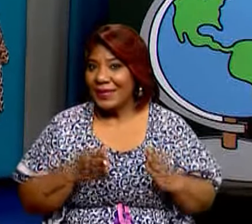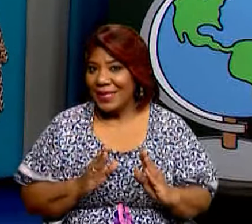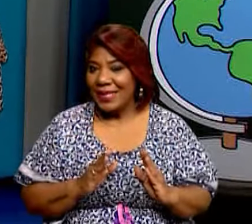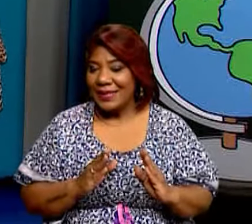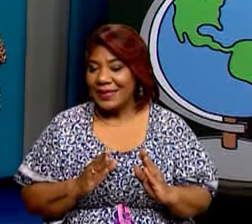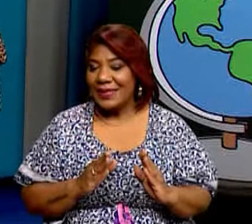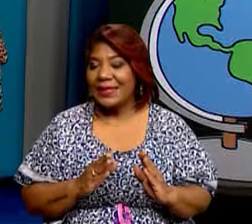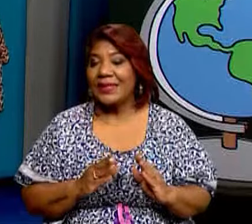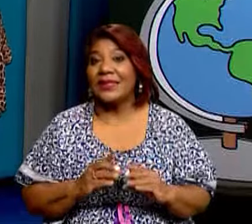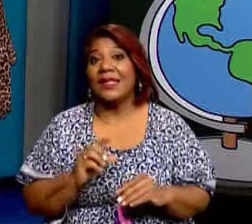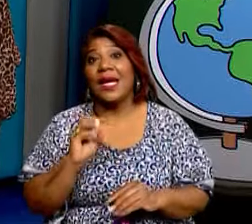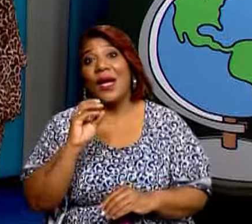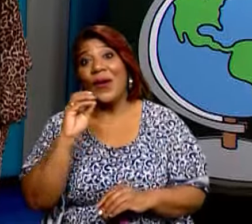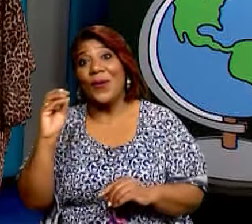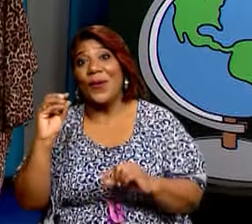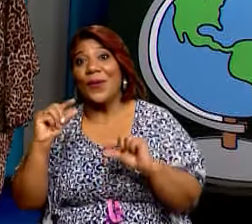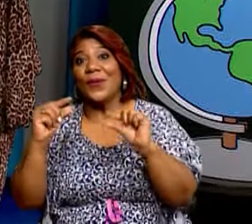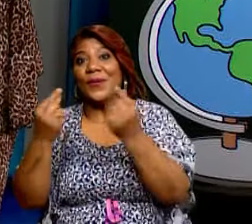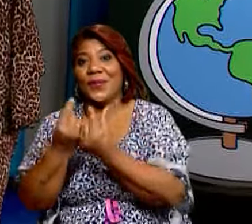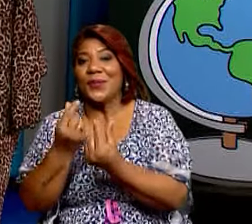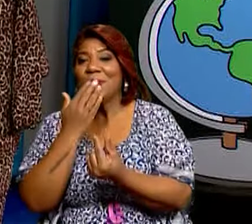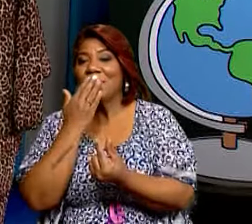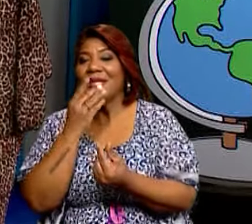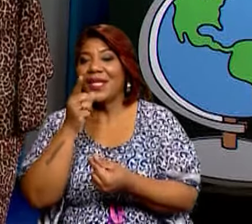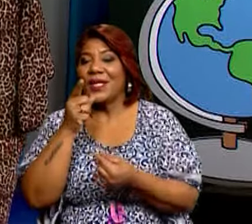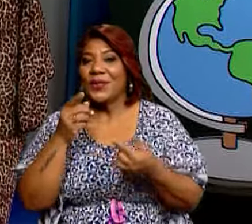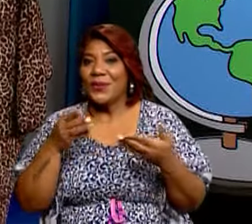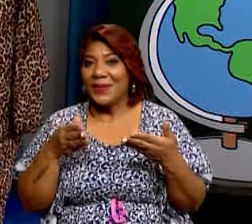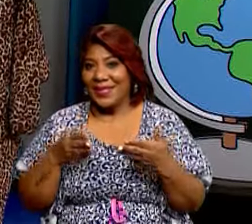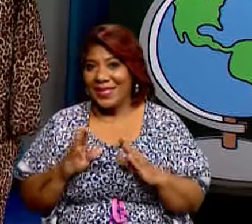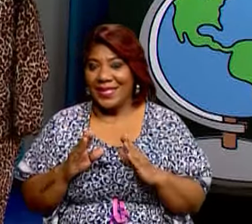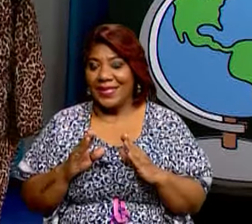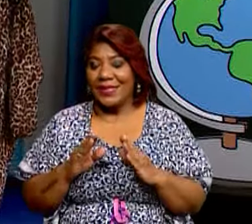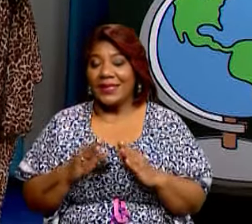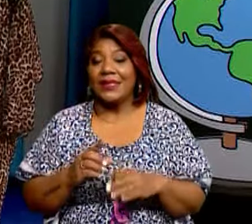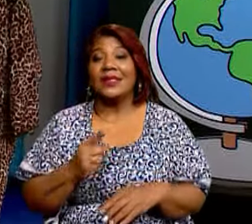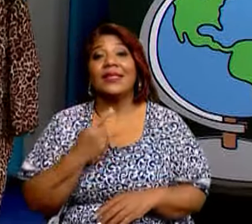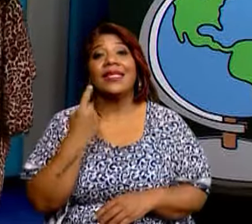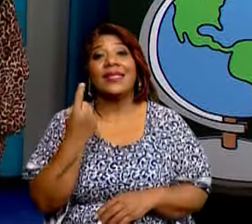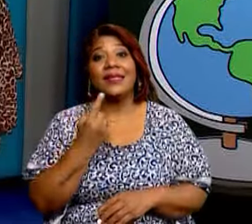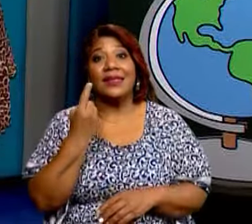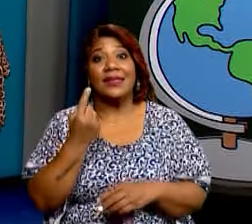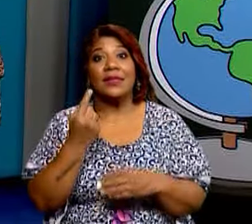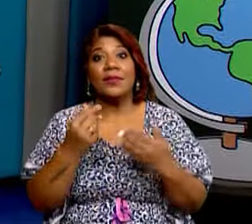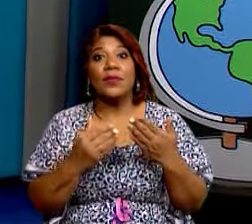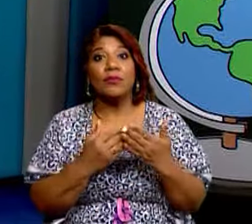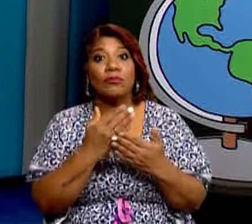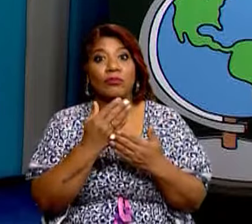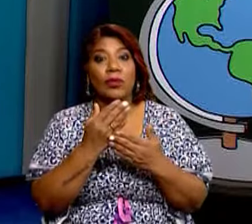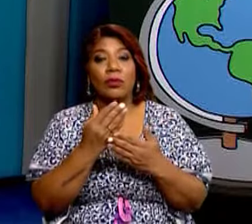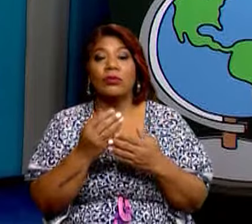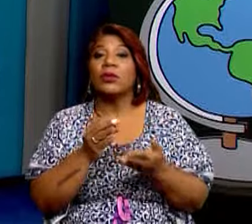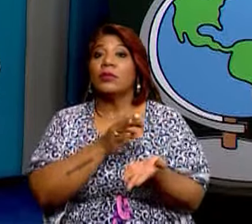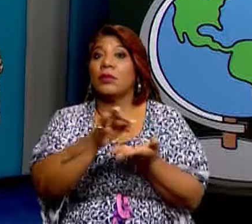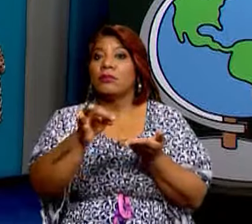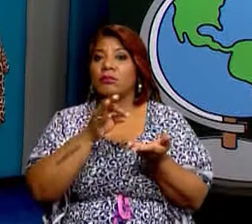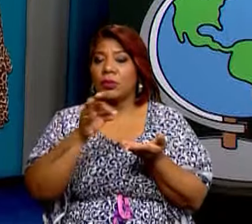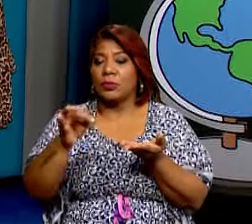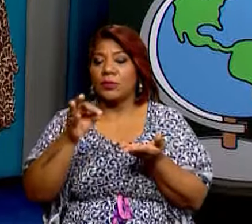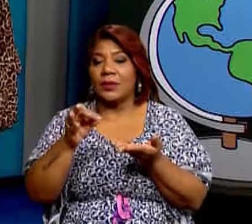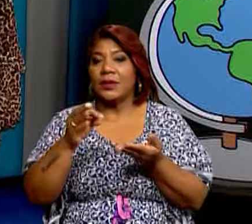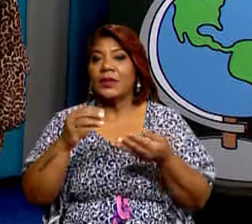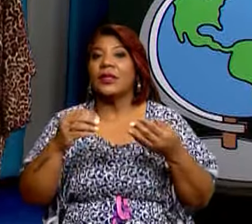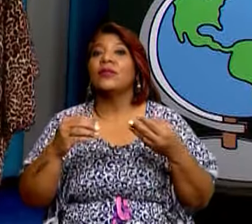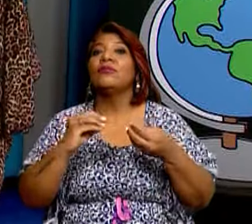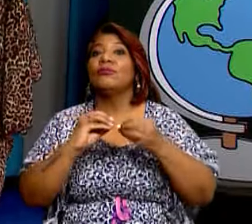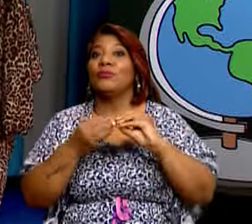en la comarca donde tú naciste. Cada vez que se crea una nueva provincia, se le asigna un nuevo número para que